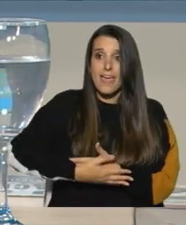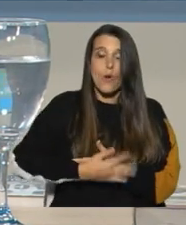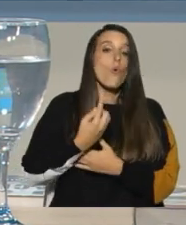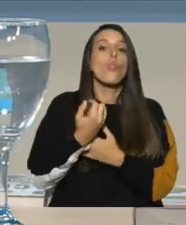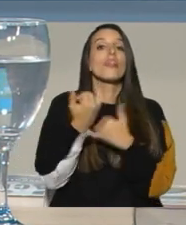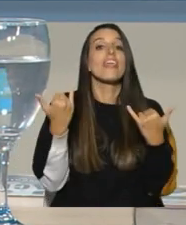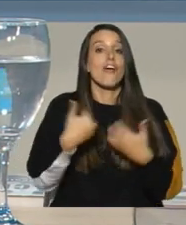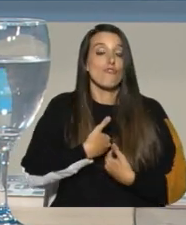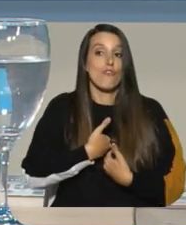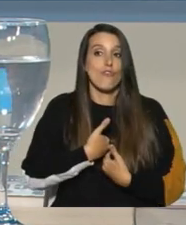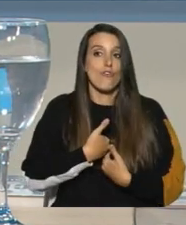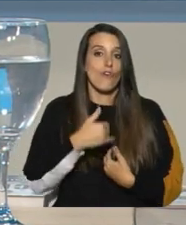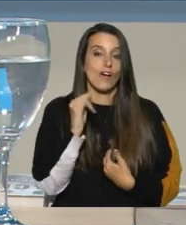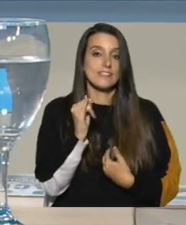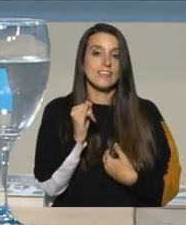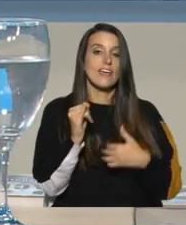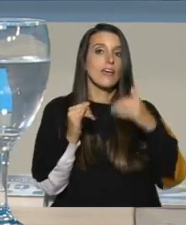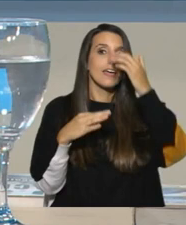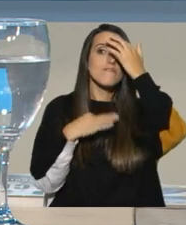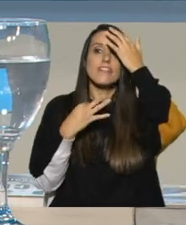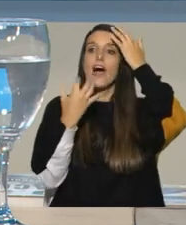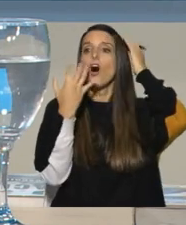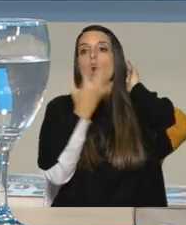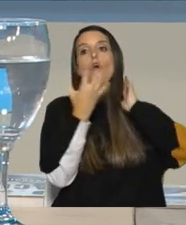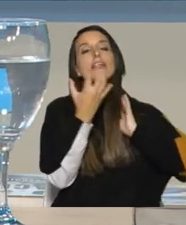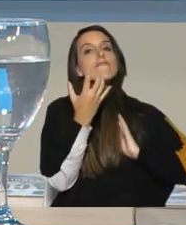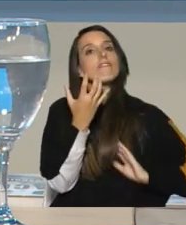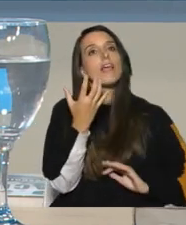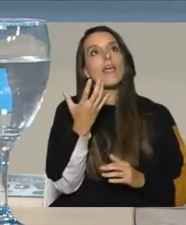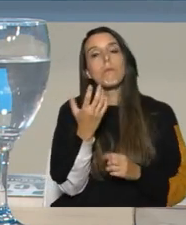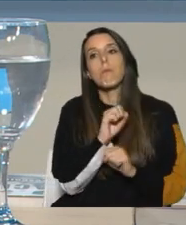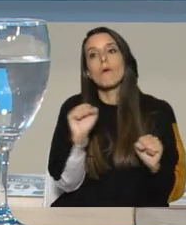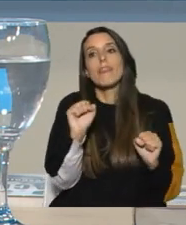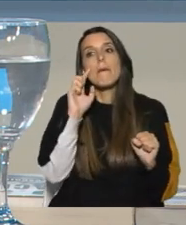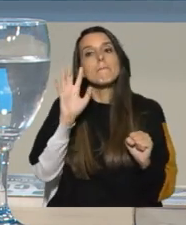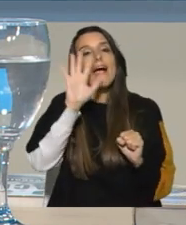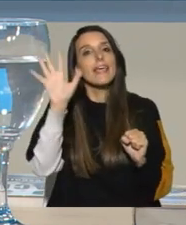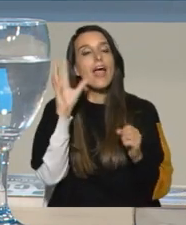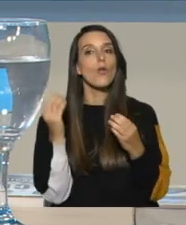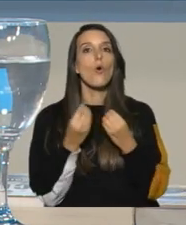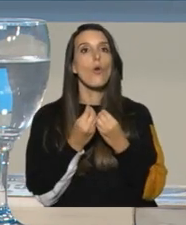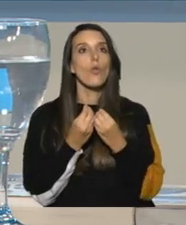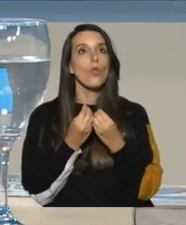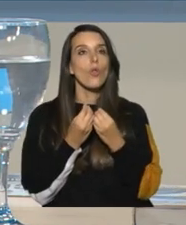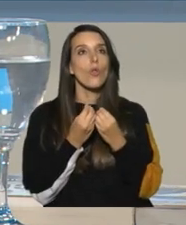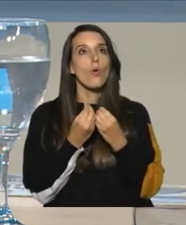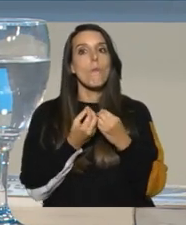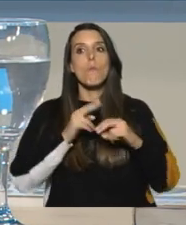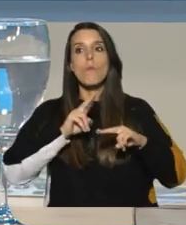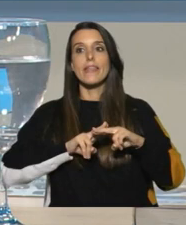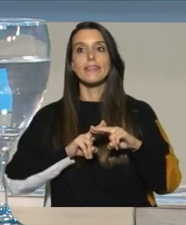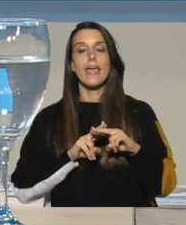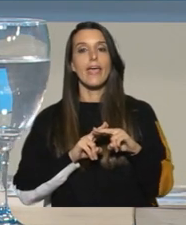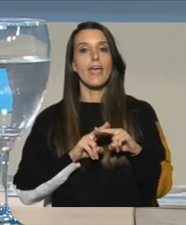vida. La vida trágica que uno se puede imaginar con una muerte que no era